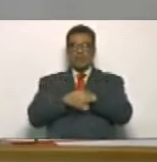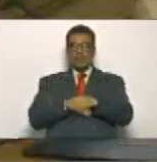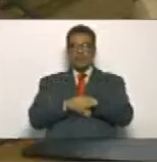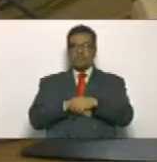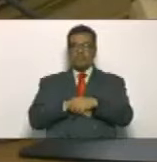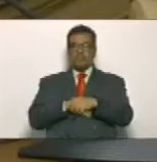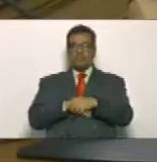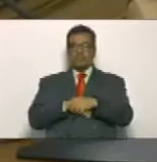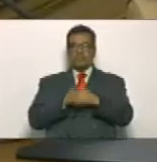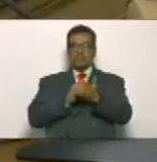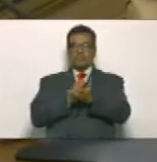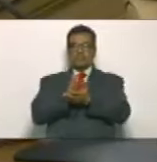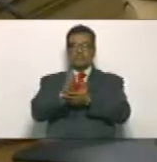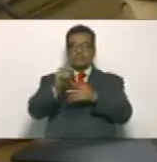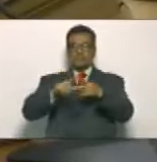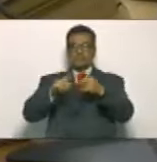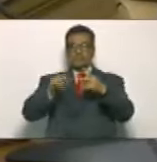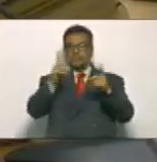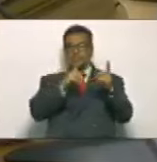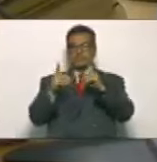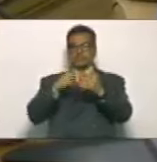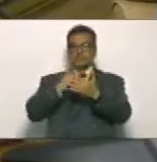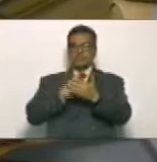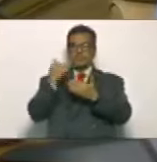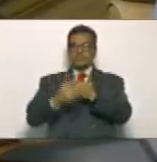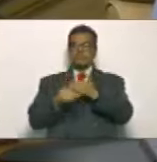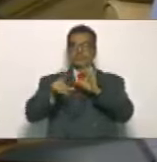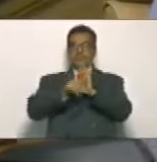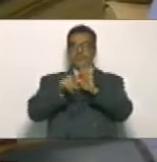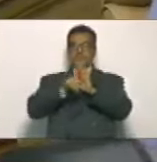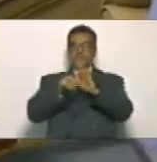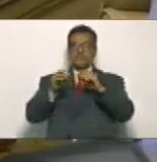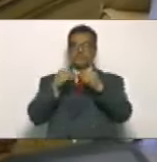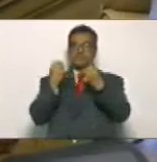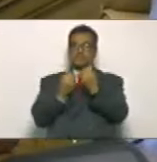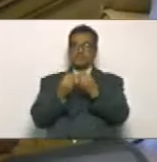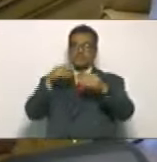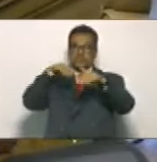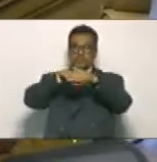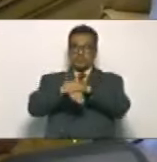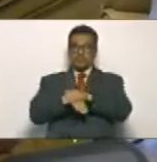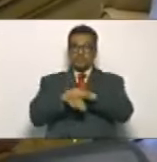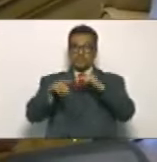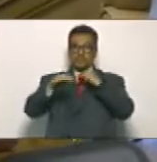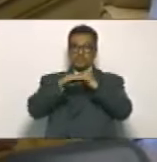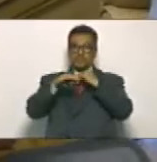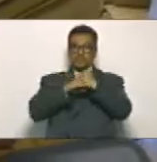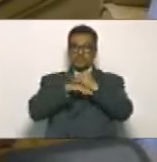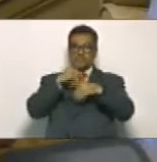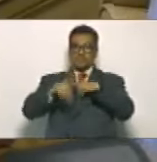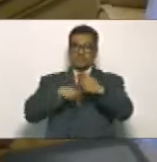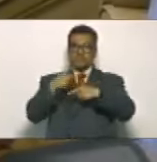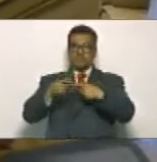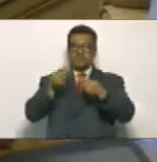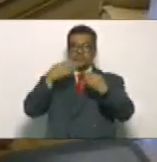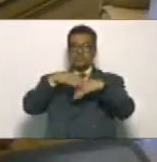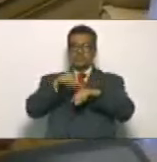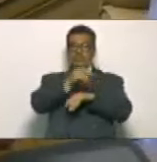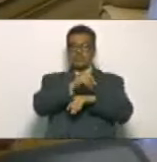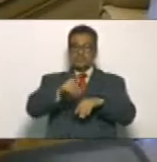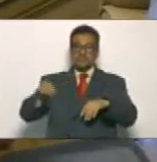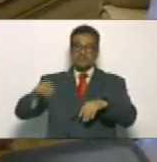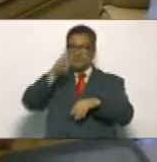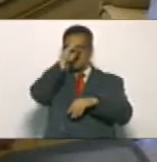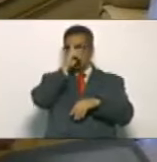secretaria. Continuación de la segunda discusión del proyecto de ley orgánica para la inclusión, igualdad y desarrollo integral de las personas